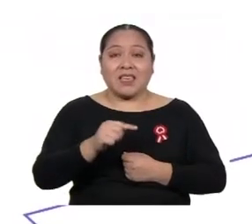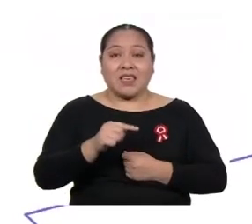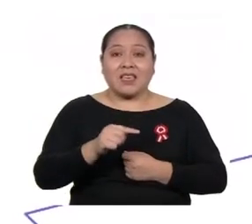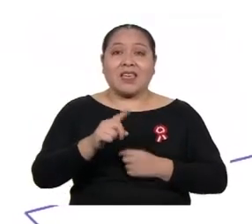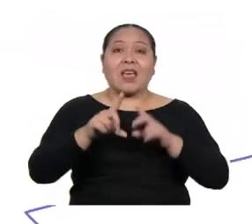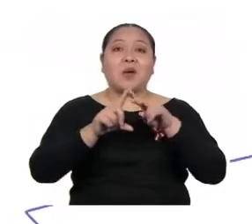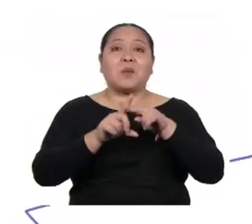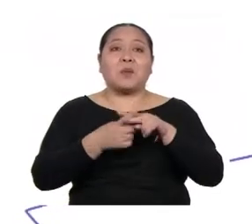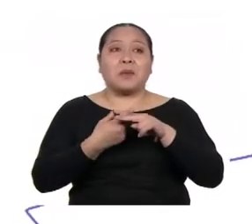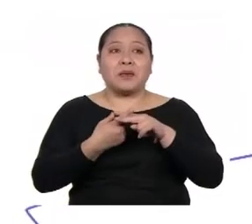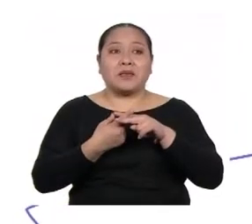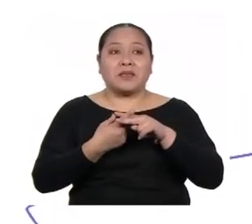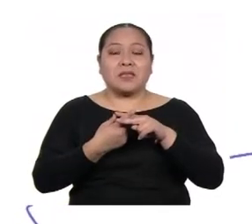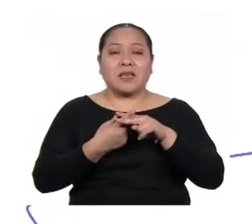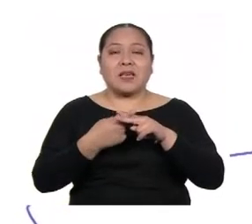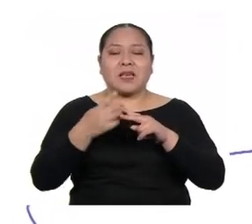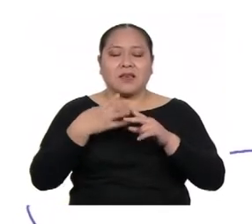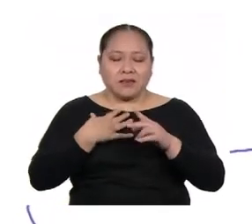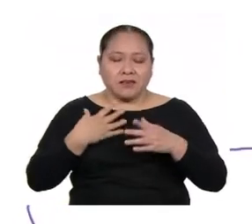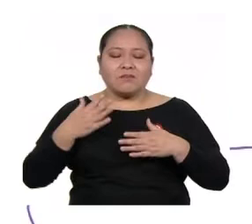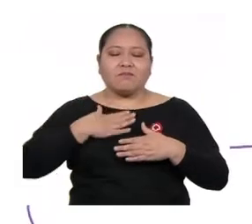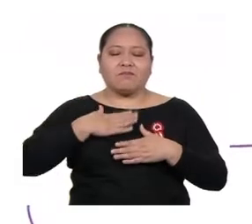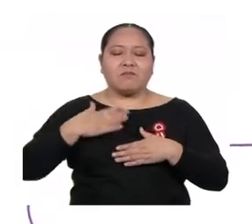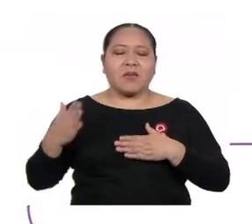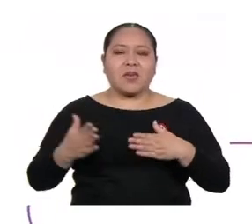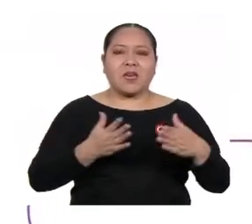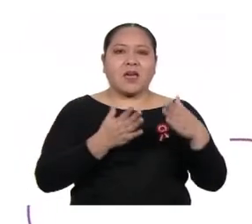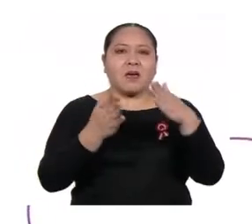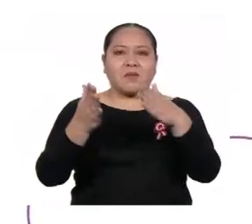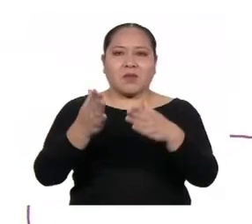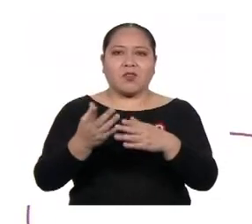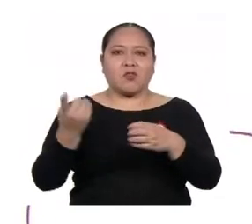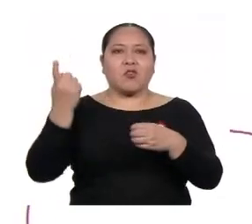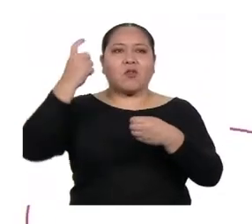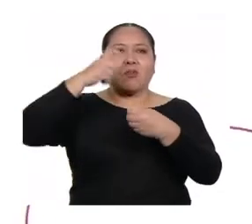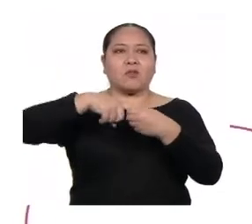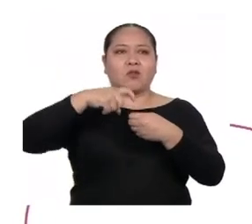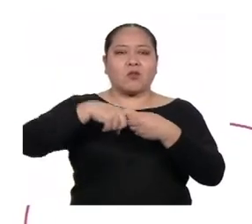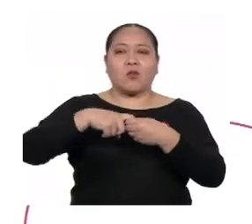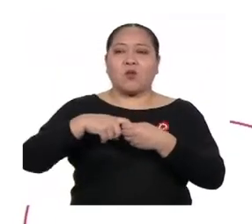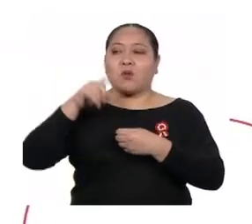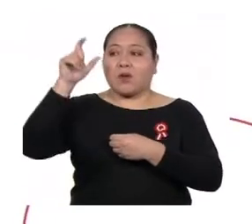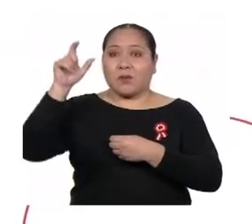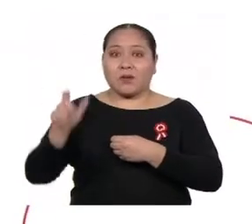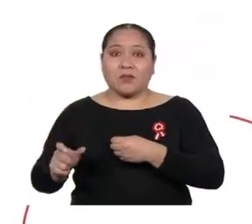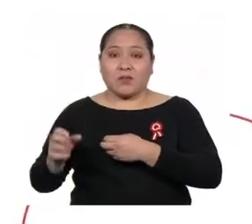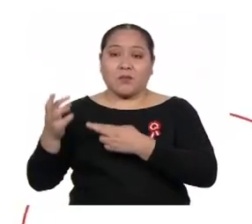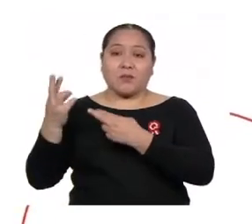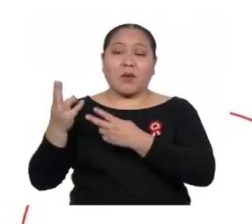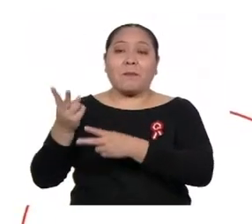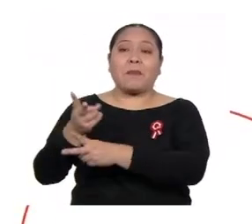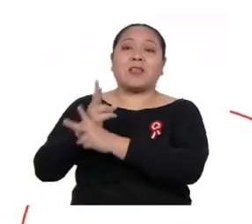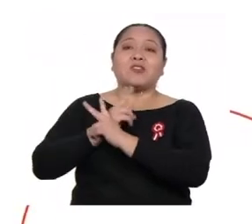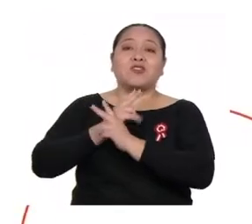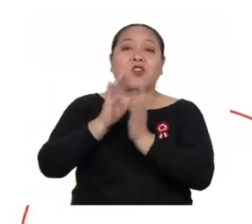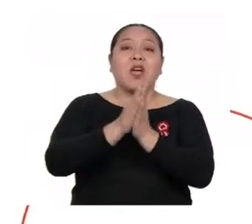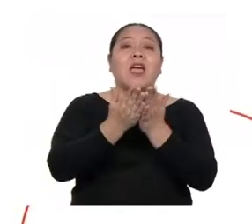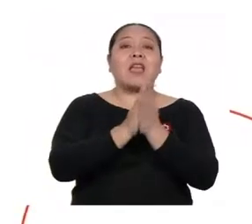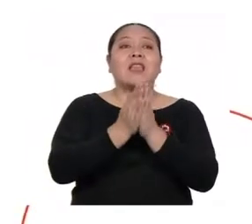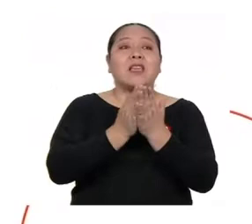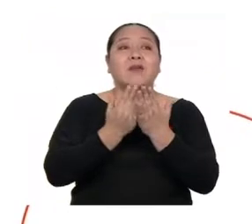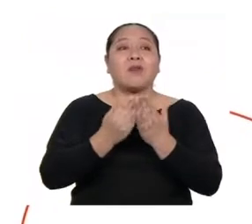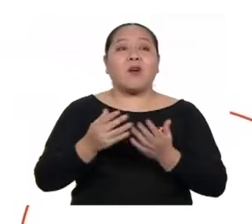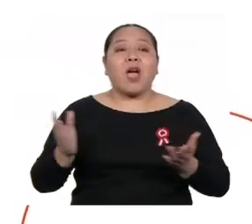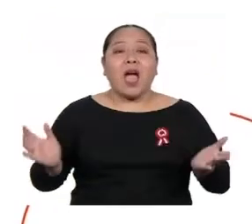cuando comencé a realizar mi destino. Un recluta me prestó el libro Adelante, de